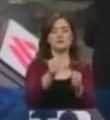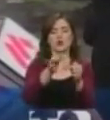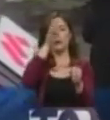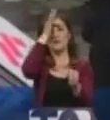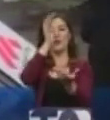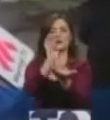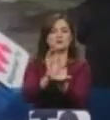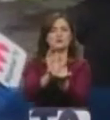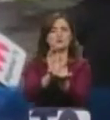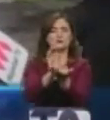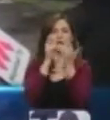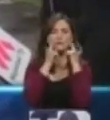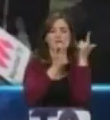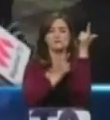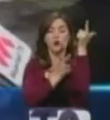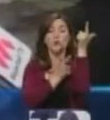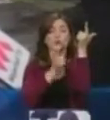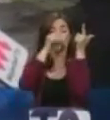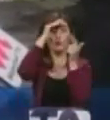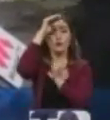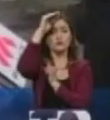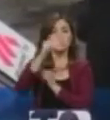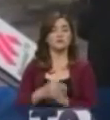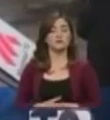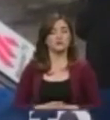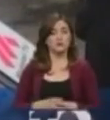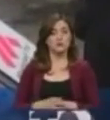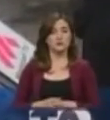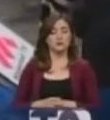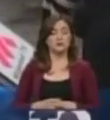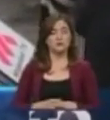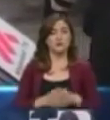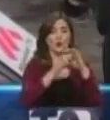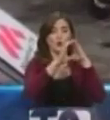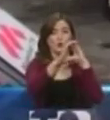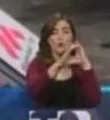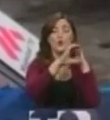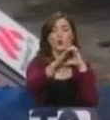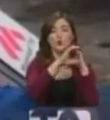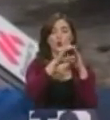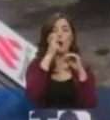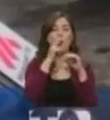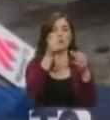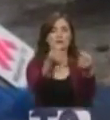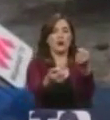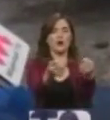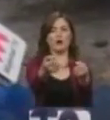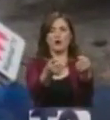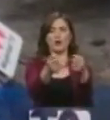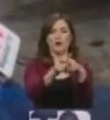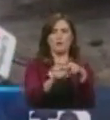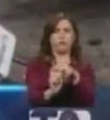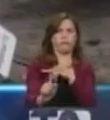de seguros bajo custodia policial. El vehículo micro de la cooperativa Quinindé, el conductor ha